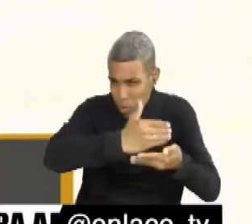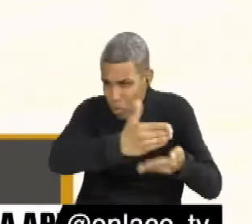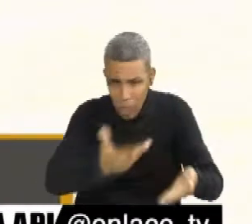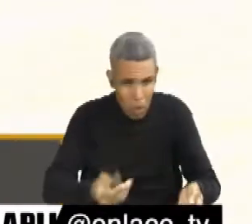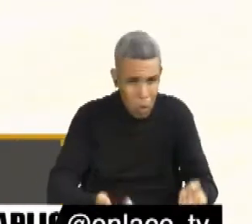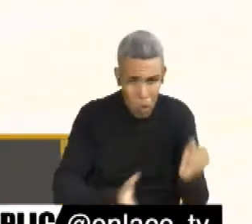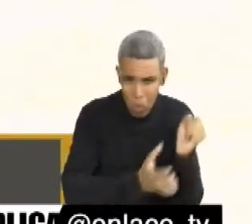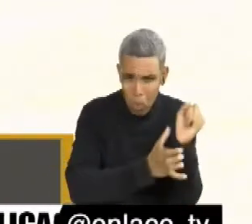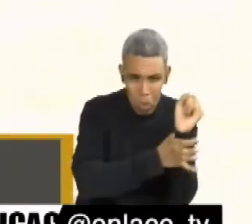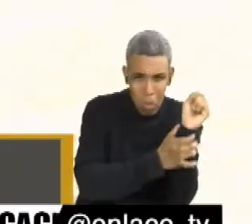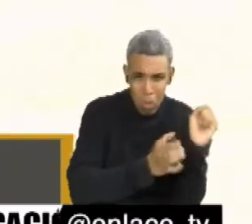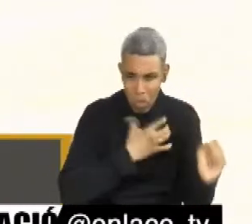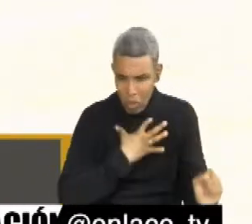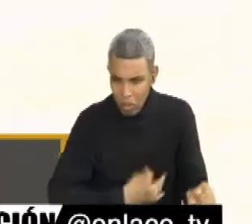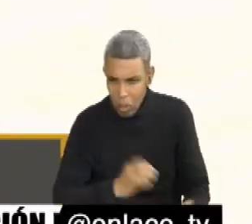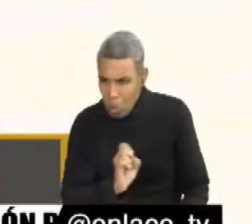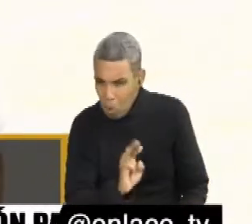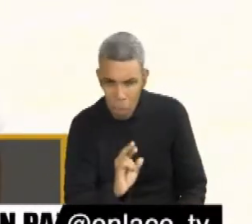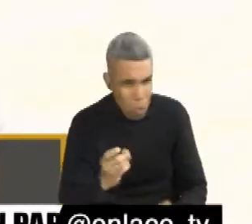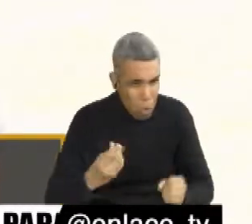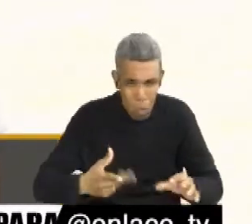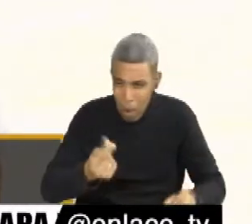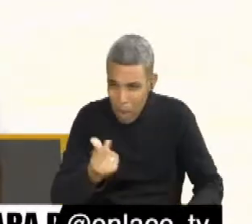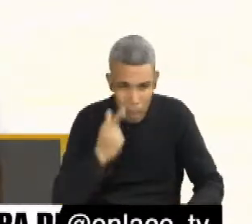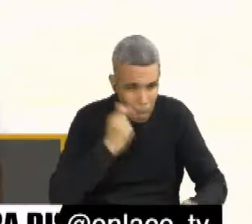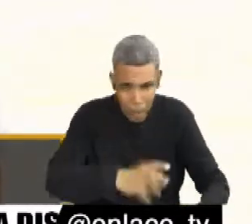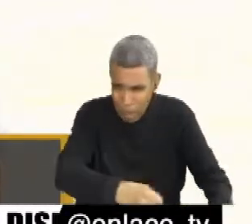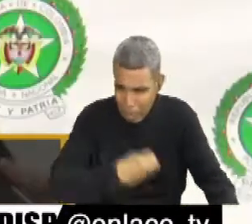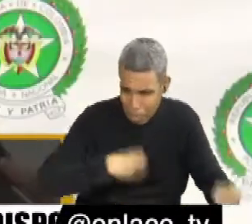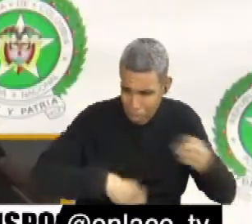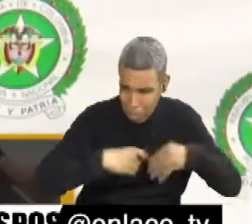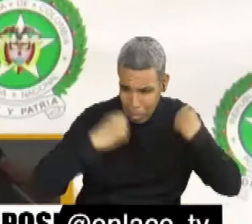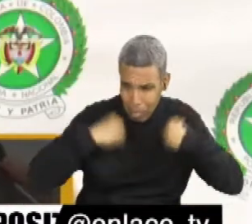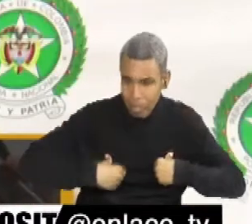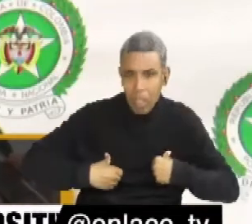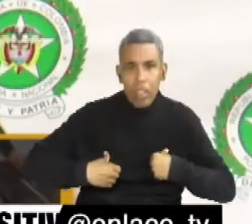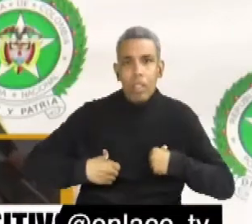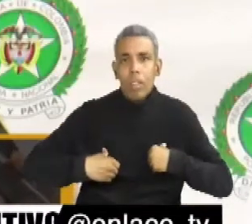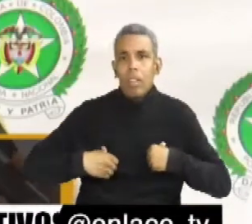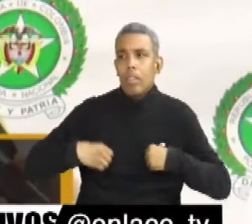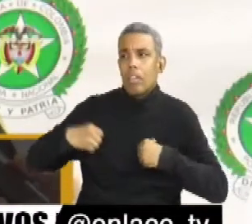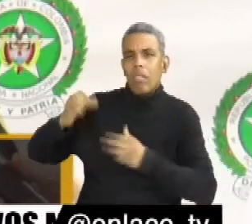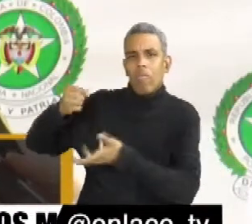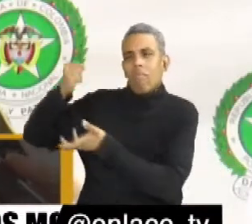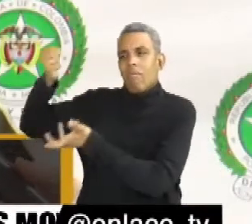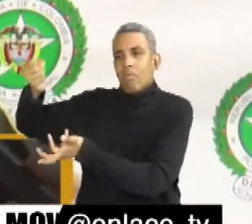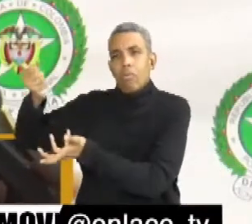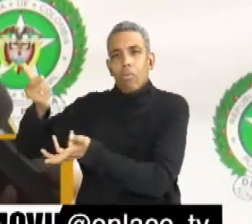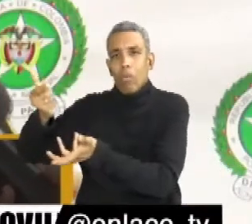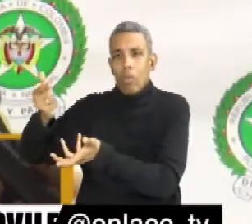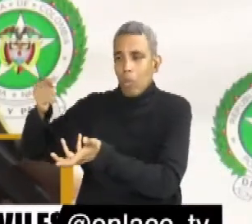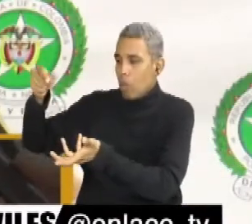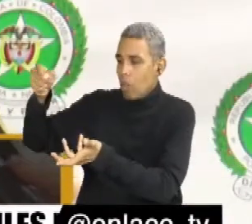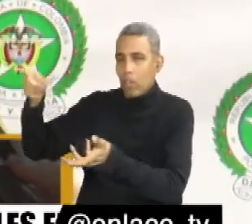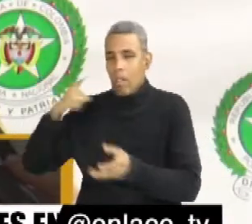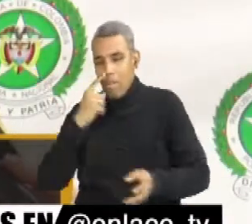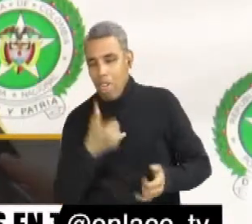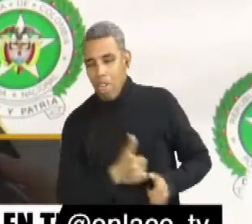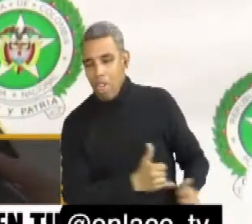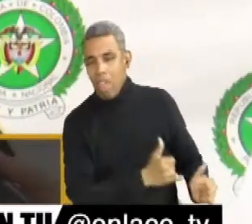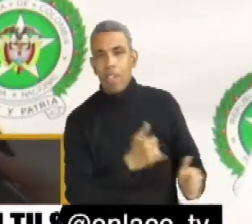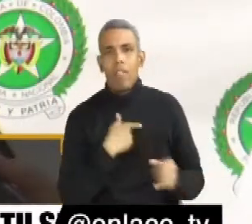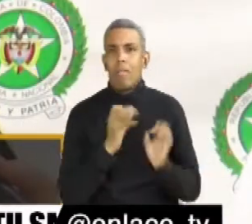delincuentes, quienes según algunos testigos se movilizaban en un vehículo. Ayer en horas de la mañana pues se presentó precisamente un caso en el cual